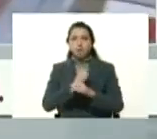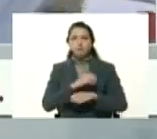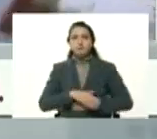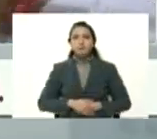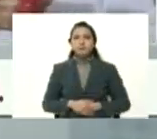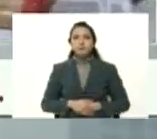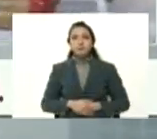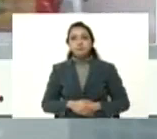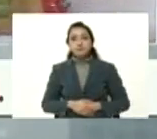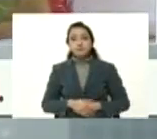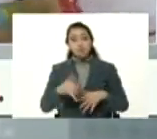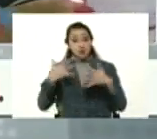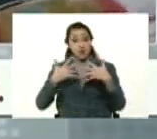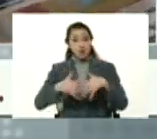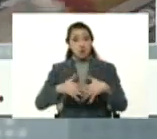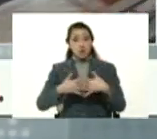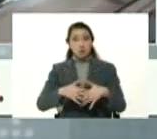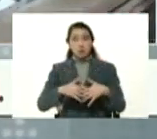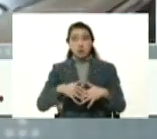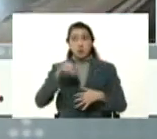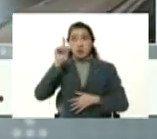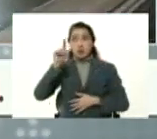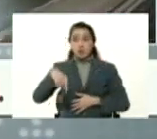un empresariado que